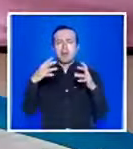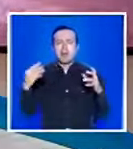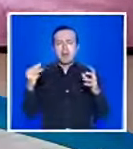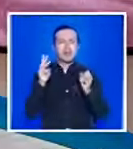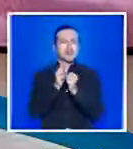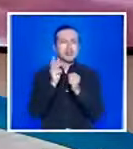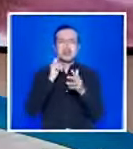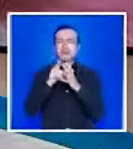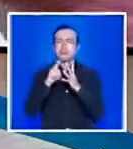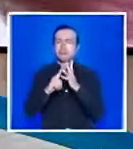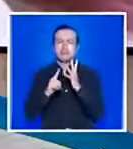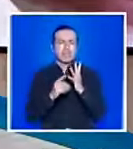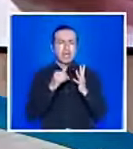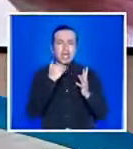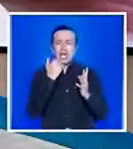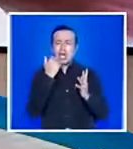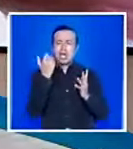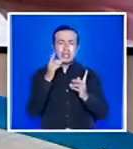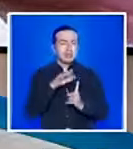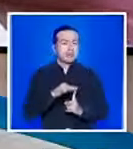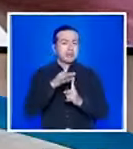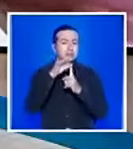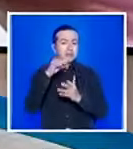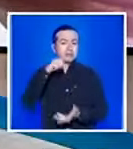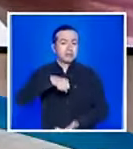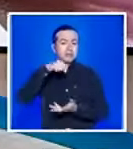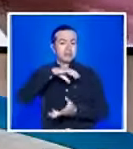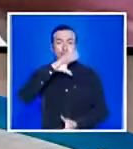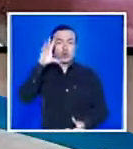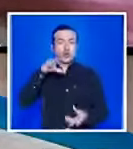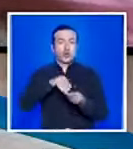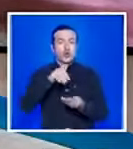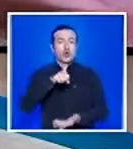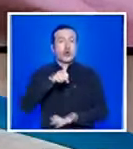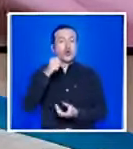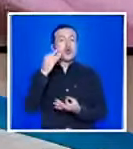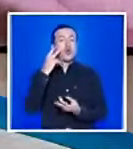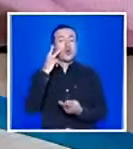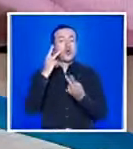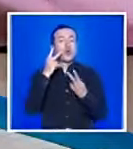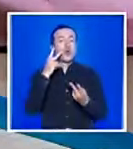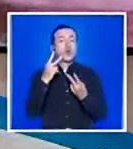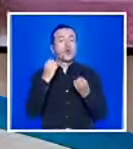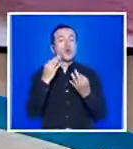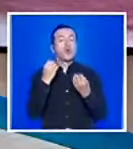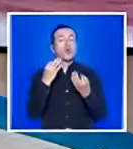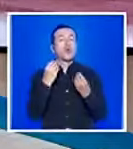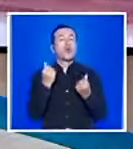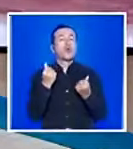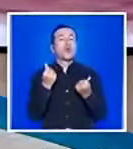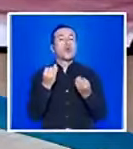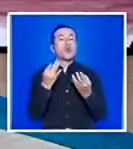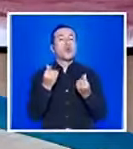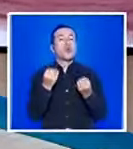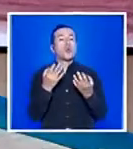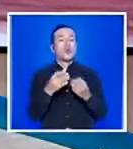ingredientes. ¿De repente hay algún precio especial? Sí. Por ejemplo, esta canastita que estamos viendo en pantalla, ¿qué precio tiene?